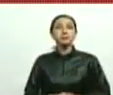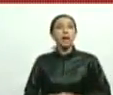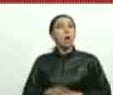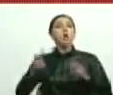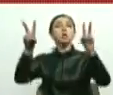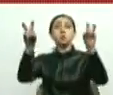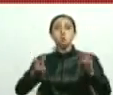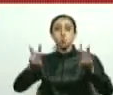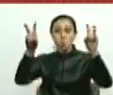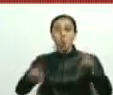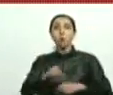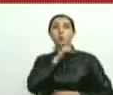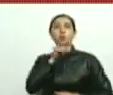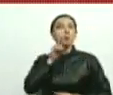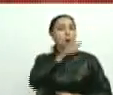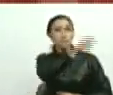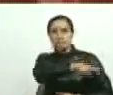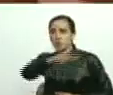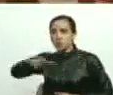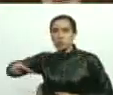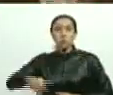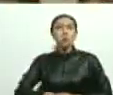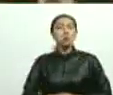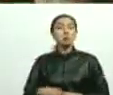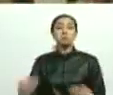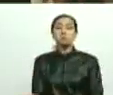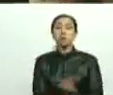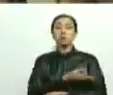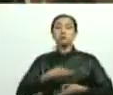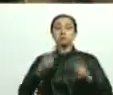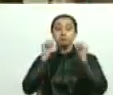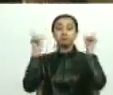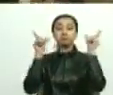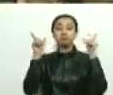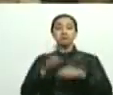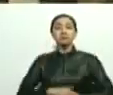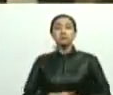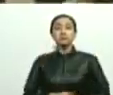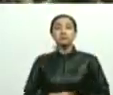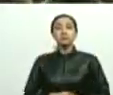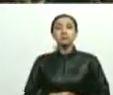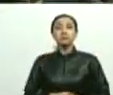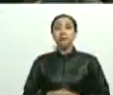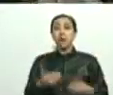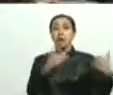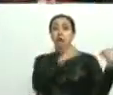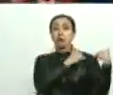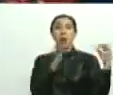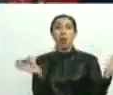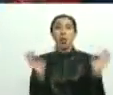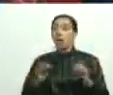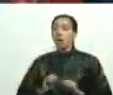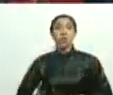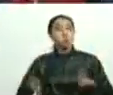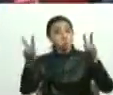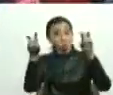ahora. Es extraordinario, que no han tenido ninguna responsabilidad, son